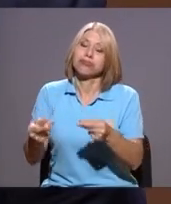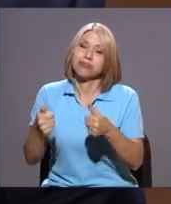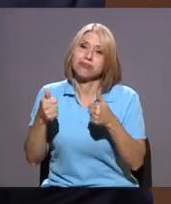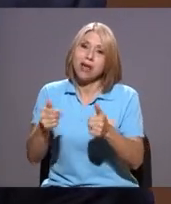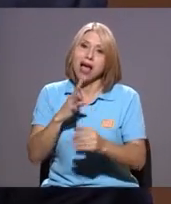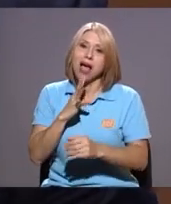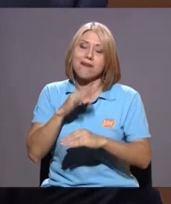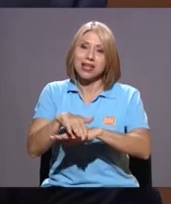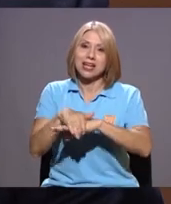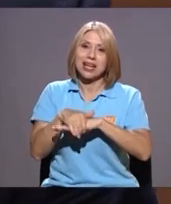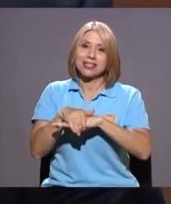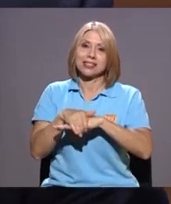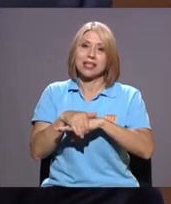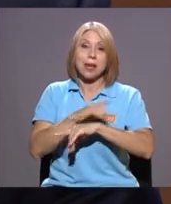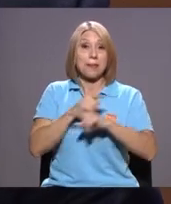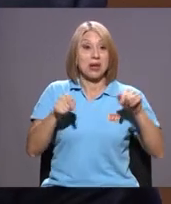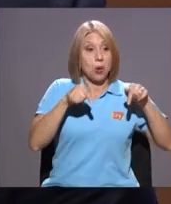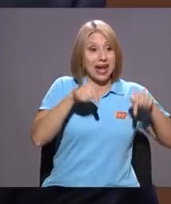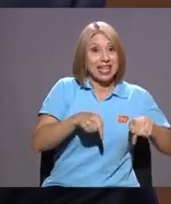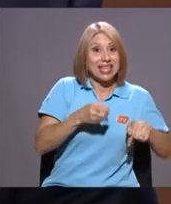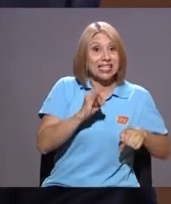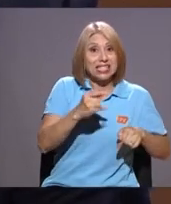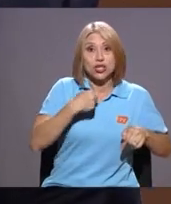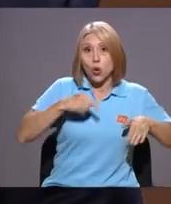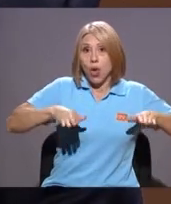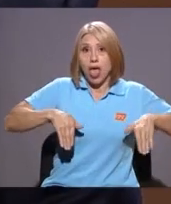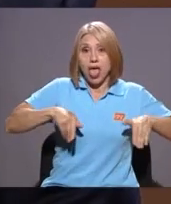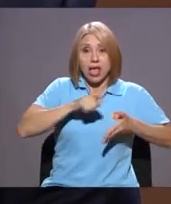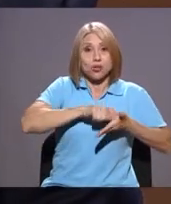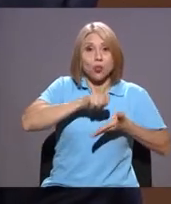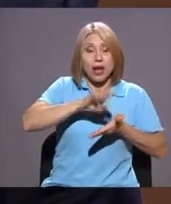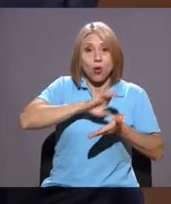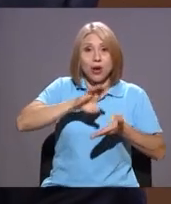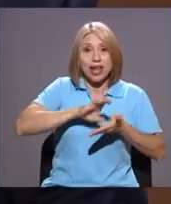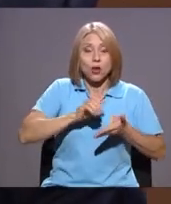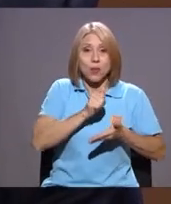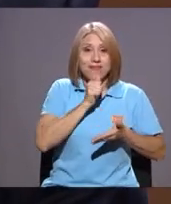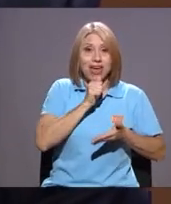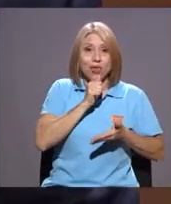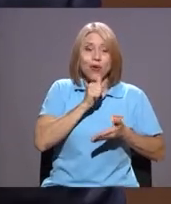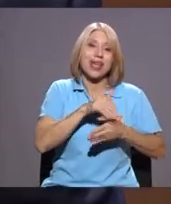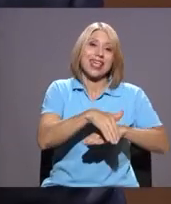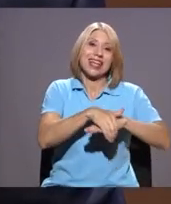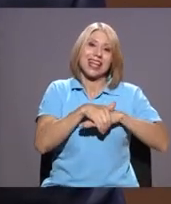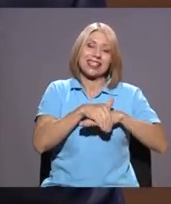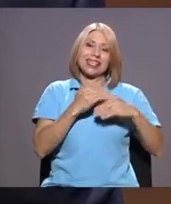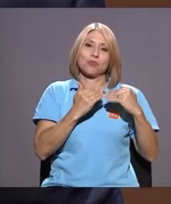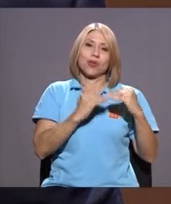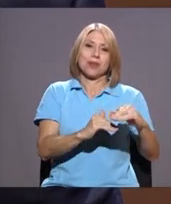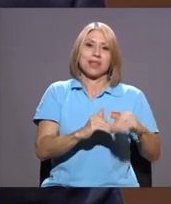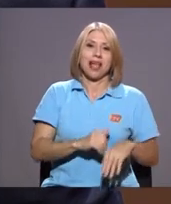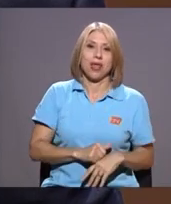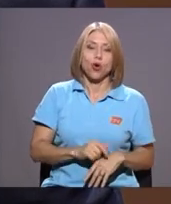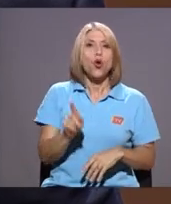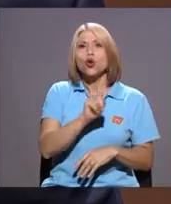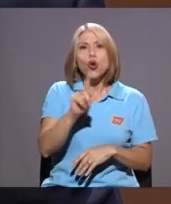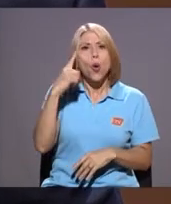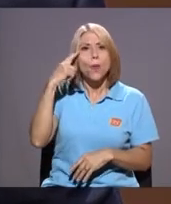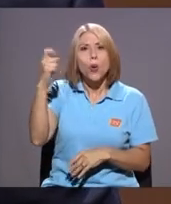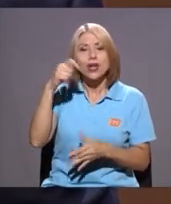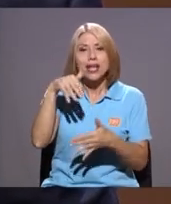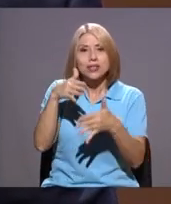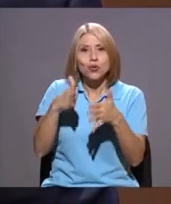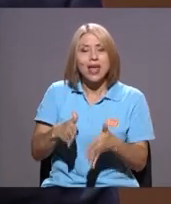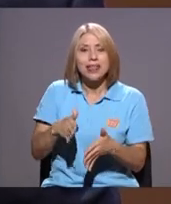si no estoy en una escuela o colegio privado el inglés es muy limitado no porque los estudiantes de colegios públicos escuelas